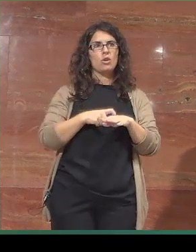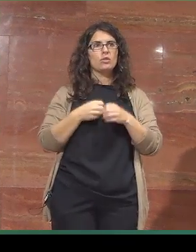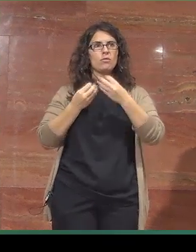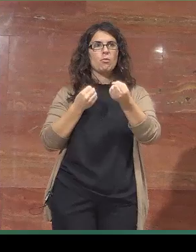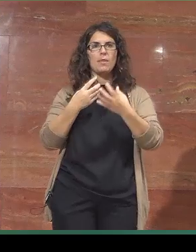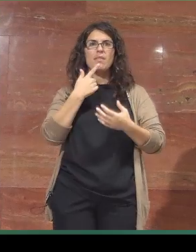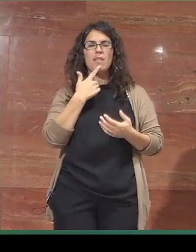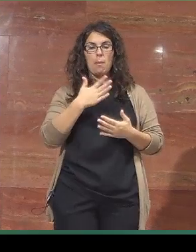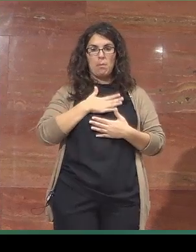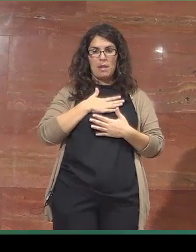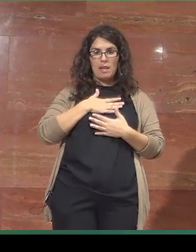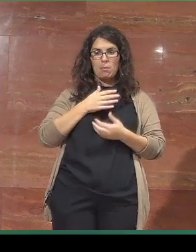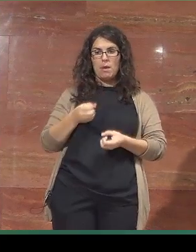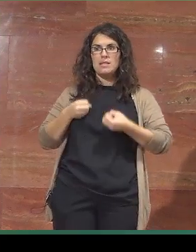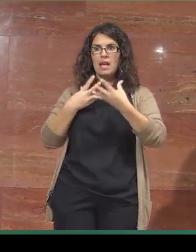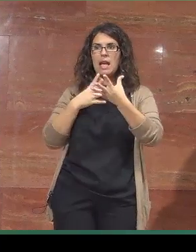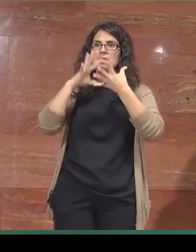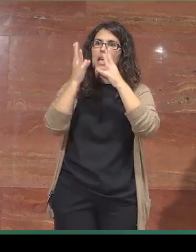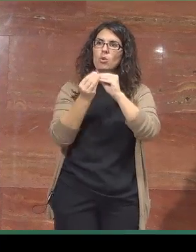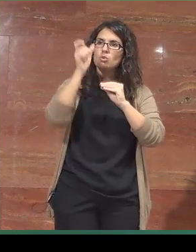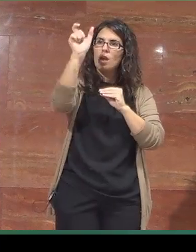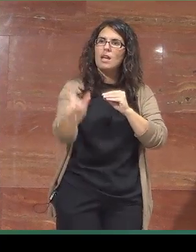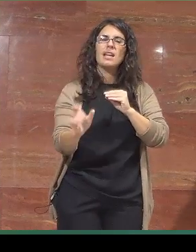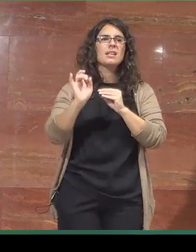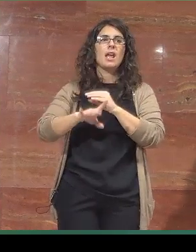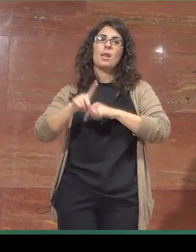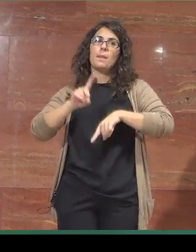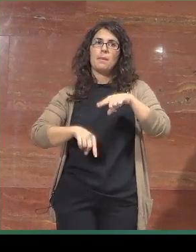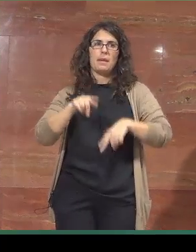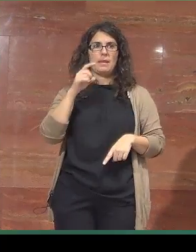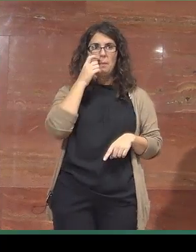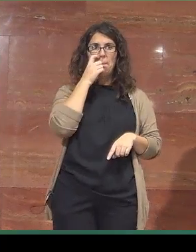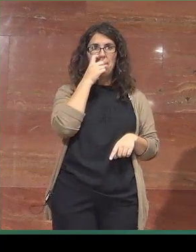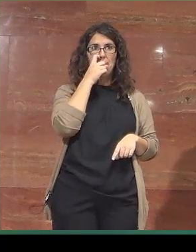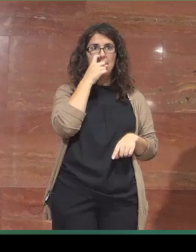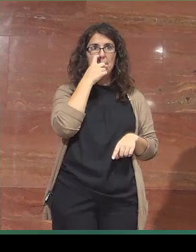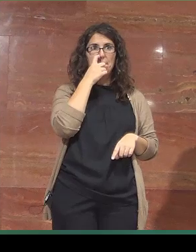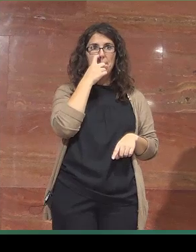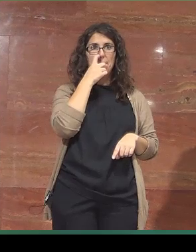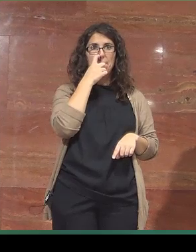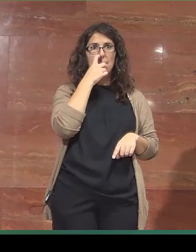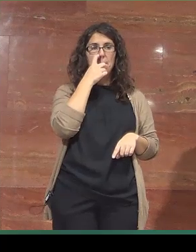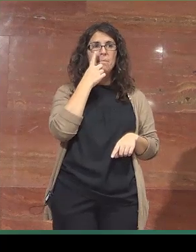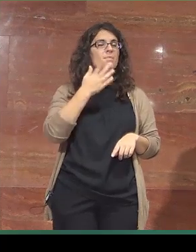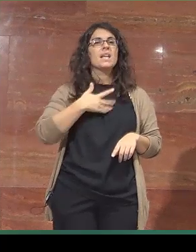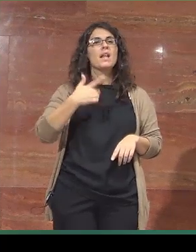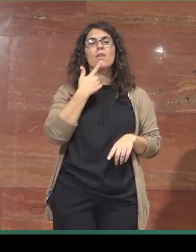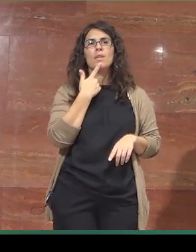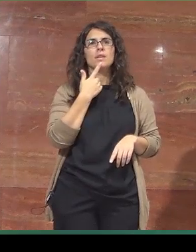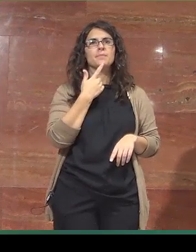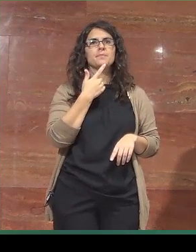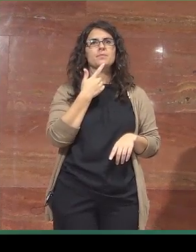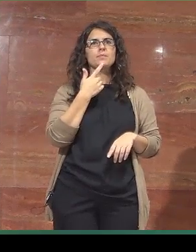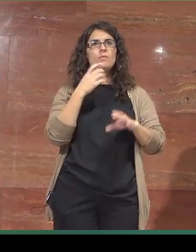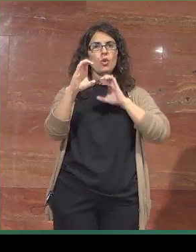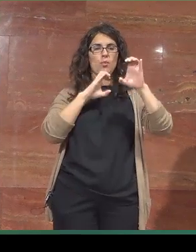se tienen que ajustar a los destinatarios concretos a los que nos dirigimos y que, por tanto, no puede ser igual, no es en la